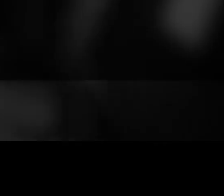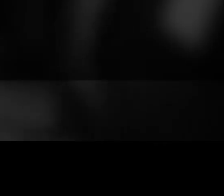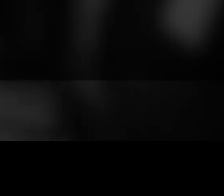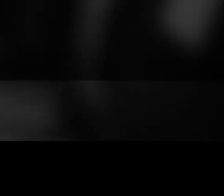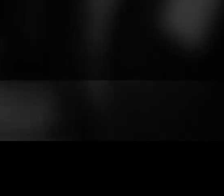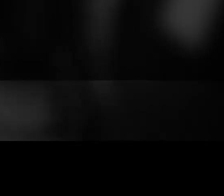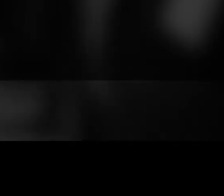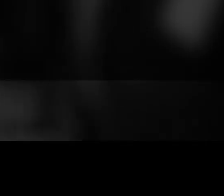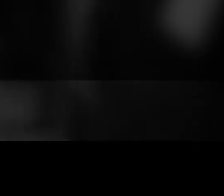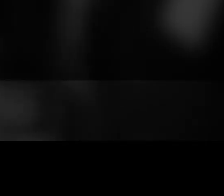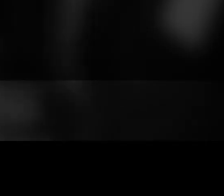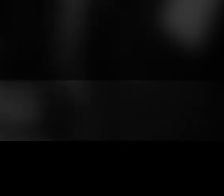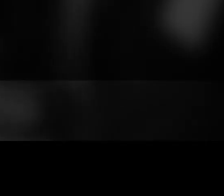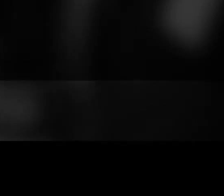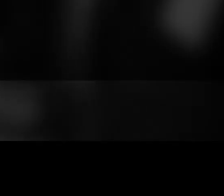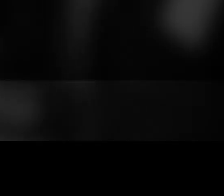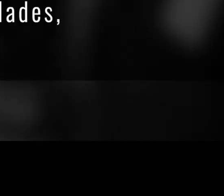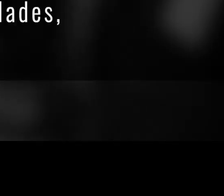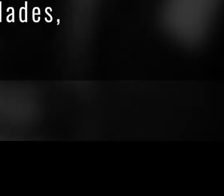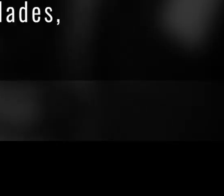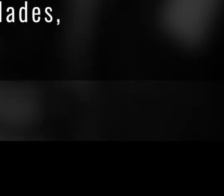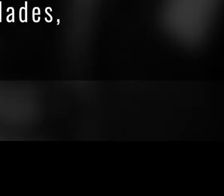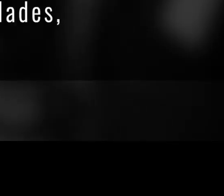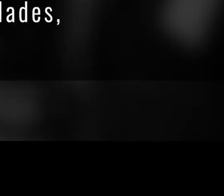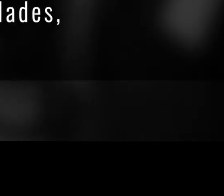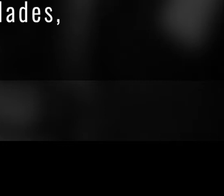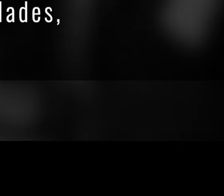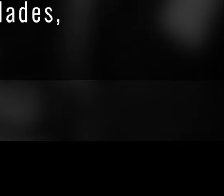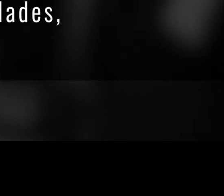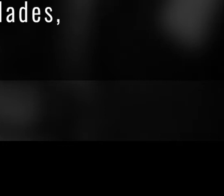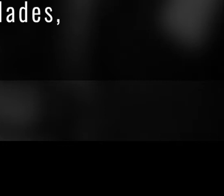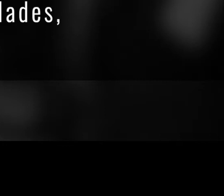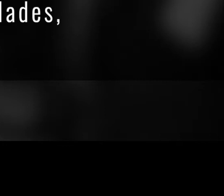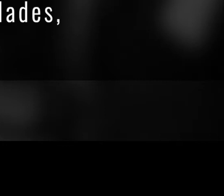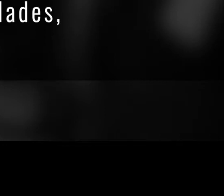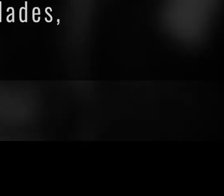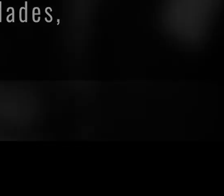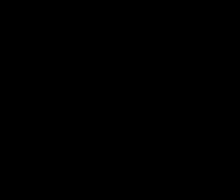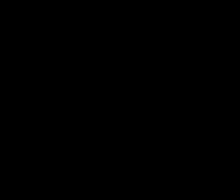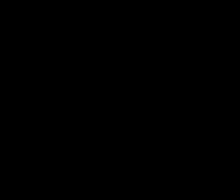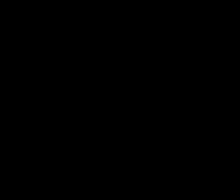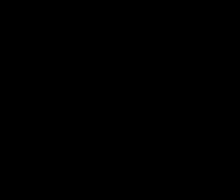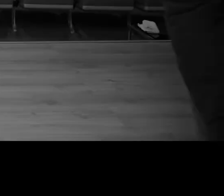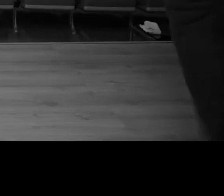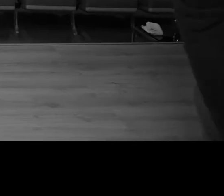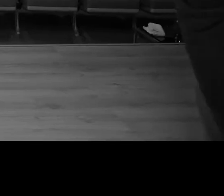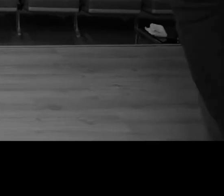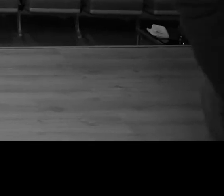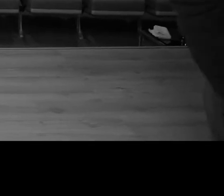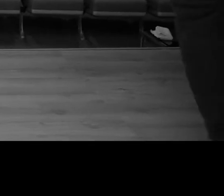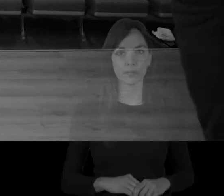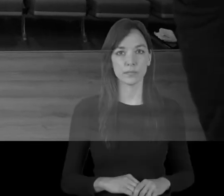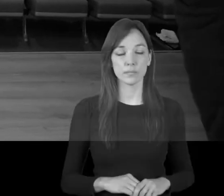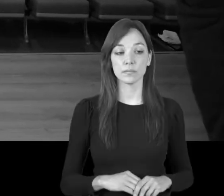FEDER trabajamos para garantizar que las personas con enfermedades raras y las que viven con discapacidad dispongan de igualdad de oportunidades, favoreciendo